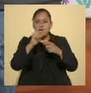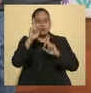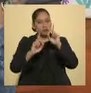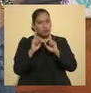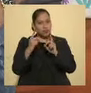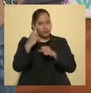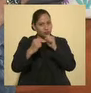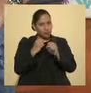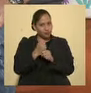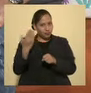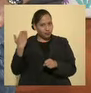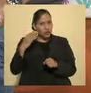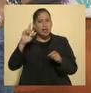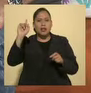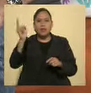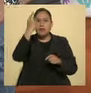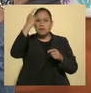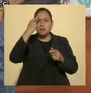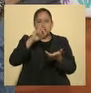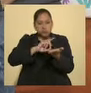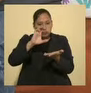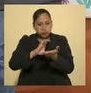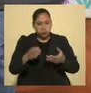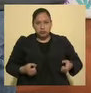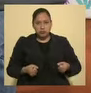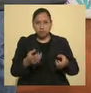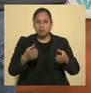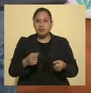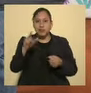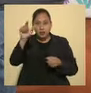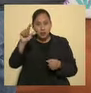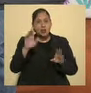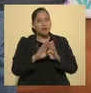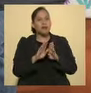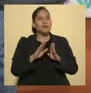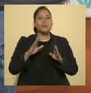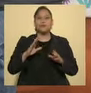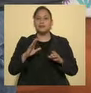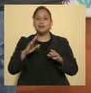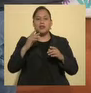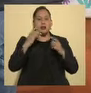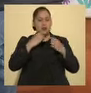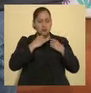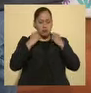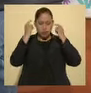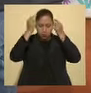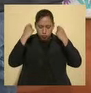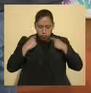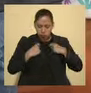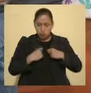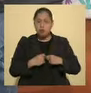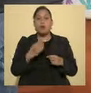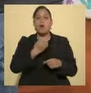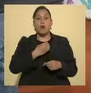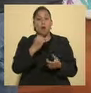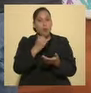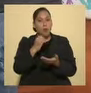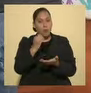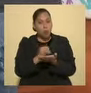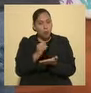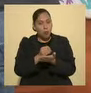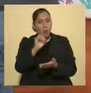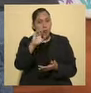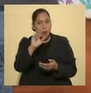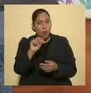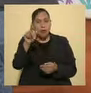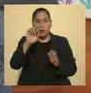año pasado. Así es. Campeón paralímpico, justamente, que está rebosante en medallas de oro. Y que es un ejemplo para toda la población. Y la ciudad